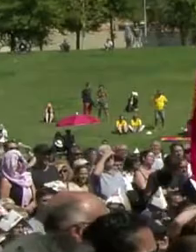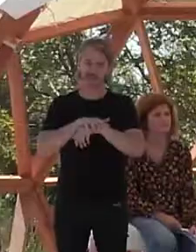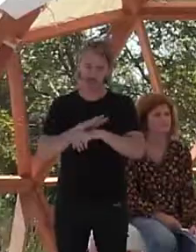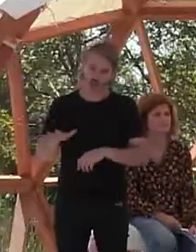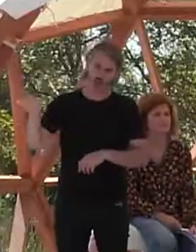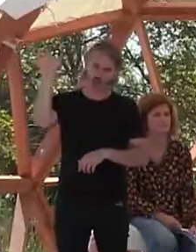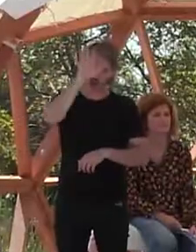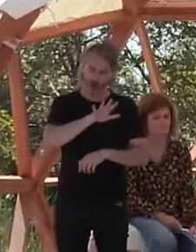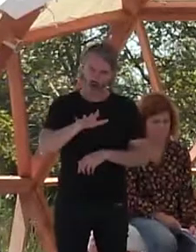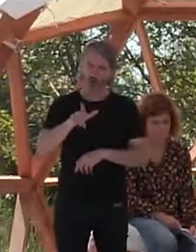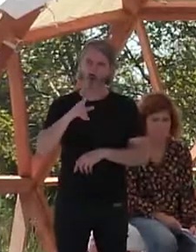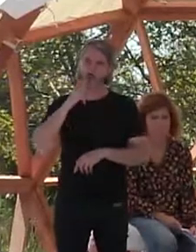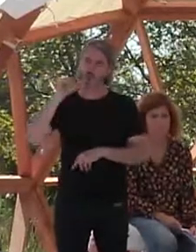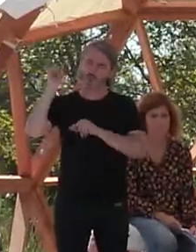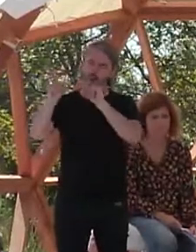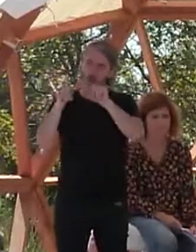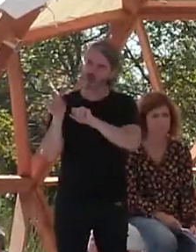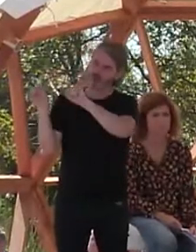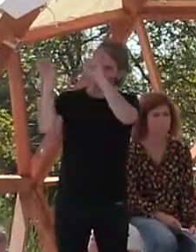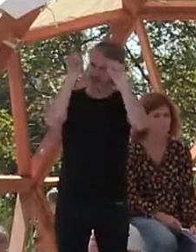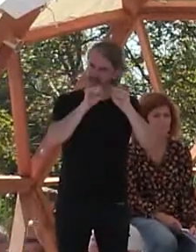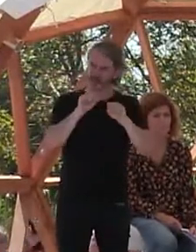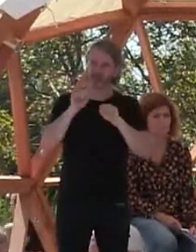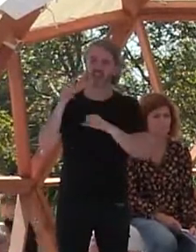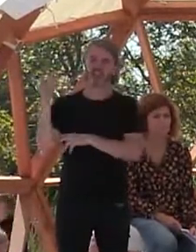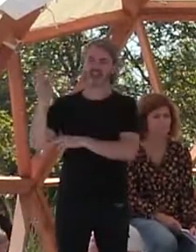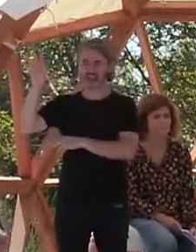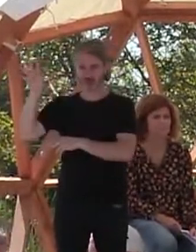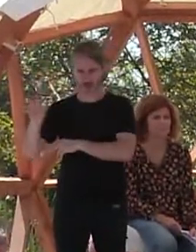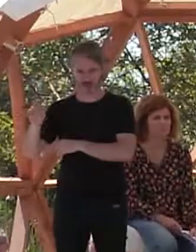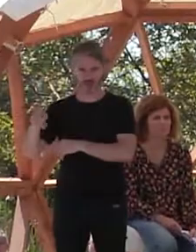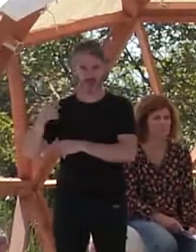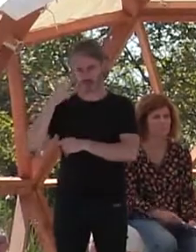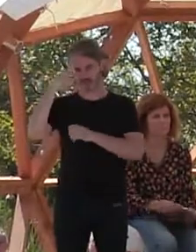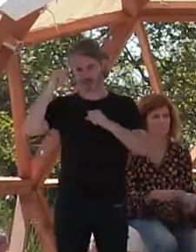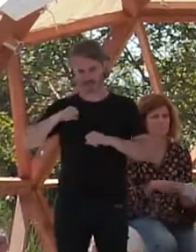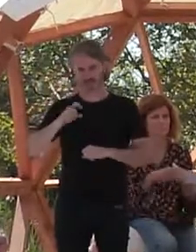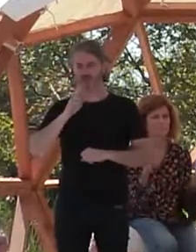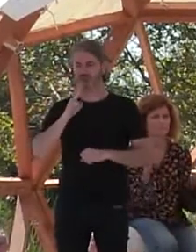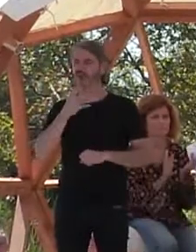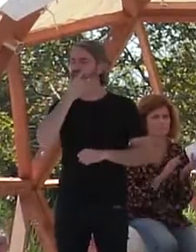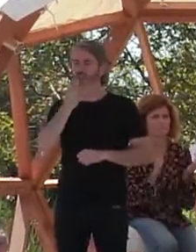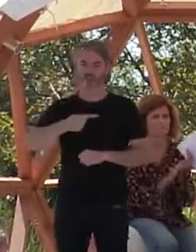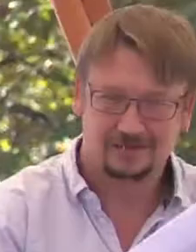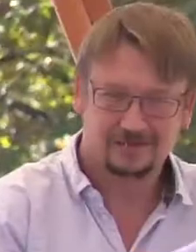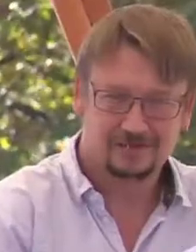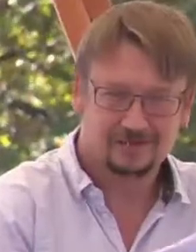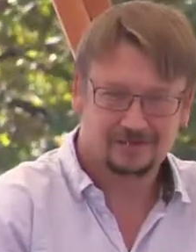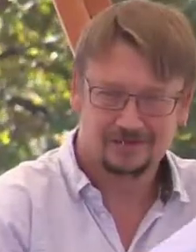defendiendo los derechos de Cataluña al lado del pueblo de Cataluña con firmeza y con convicción. De verdad, muchas